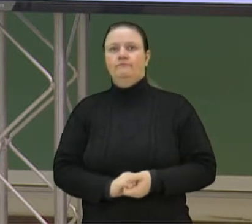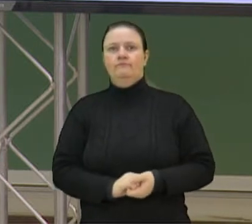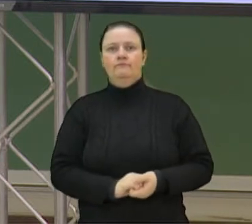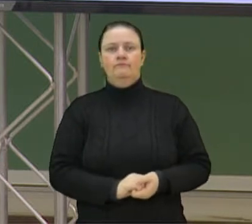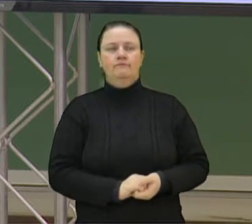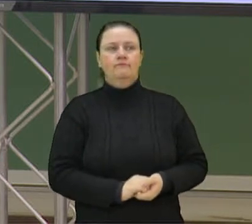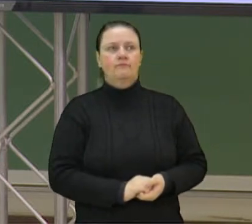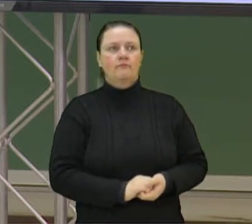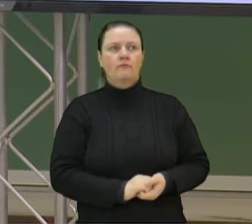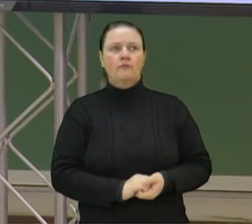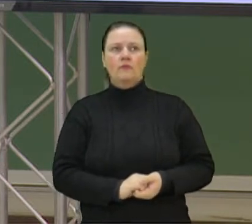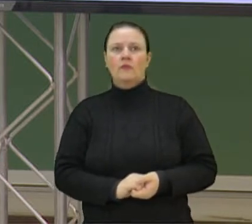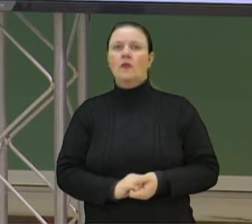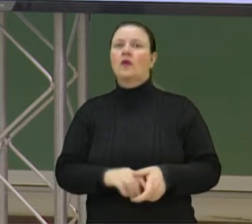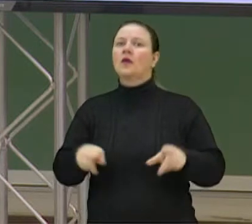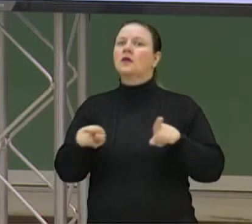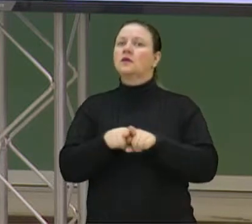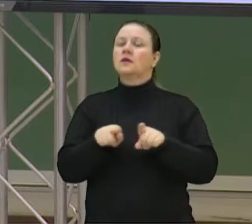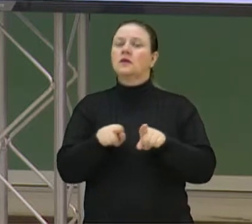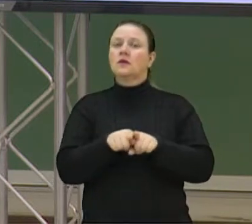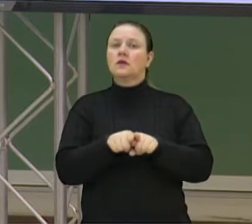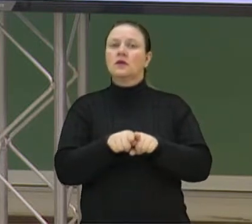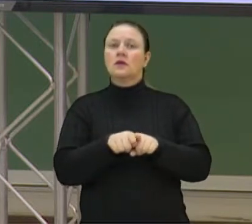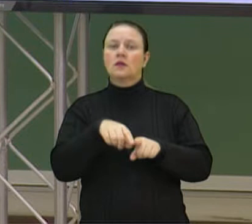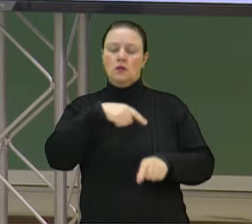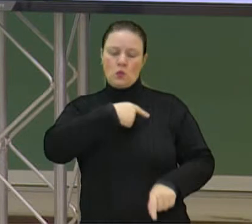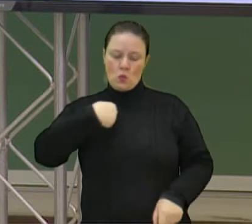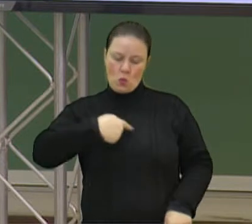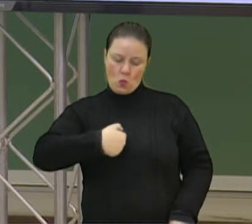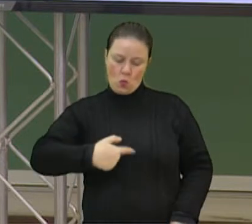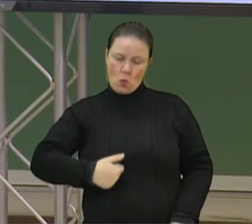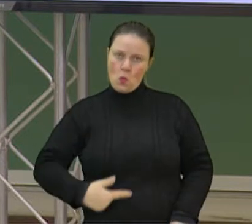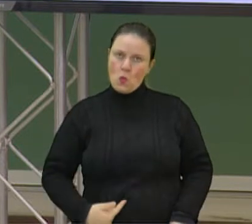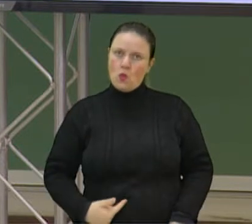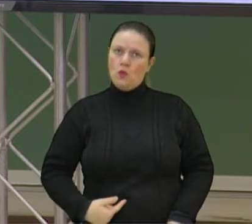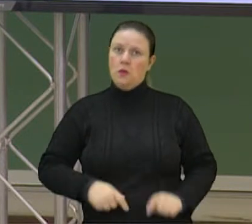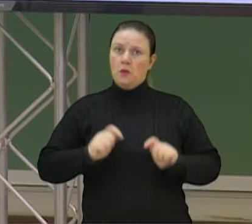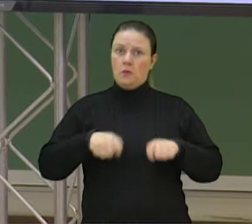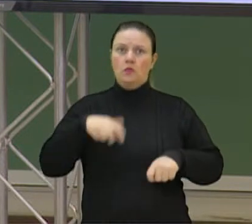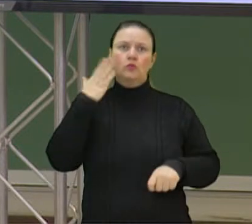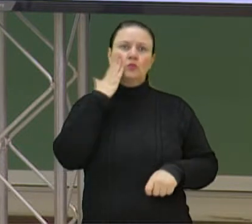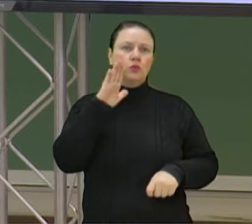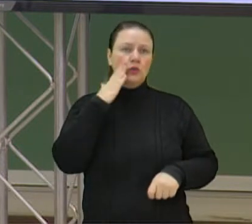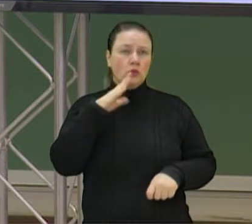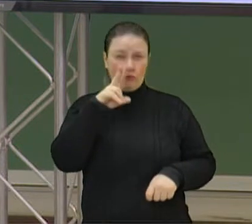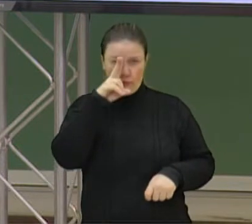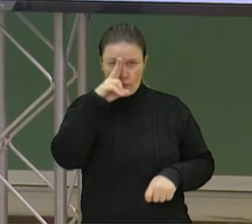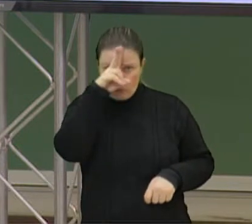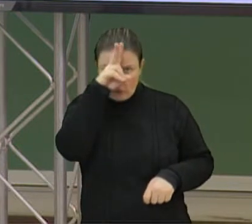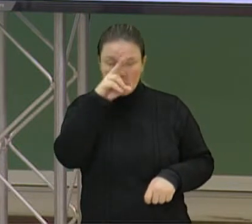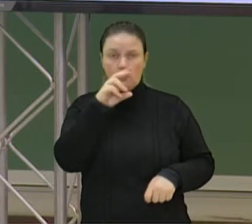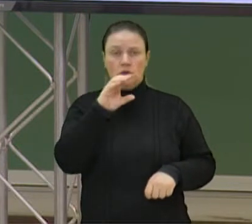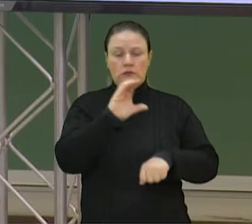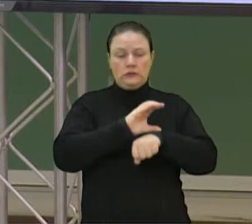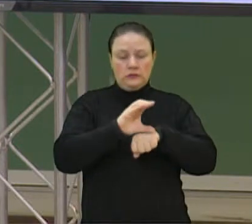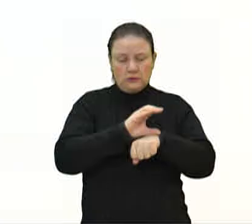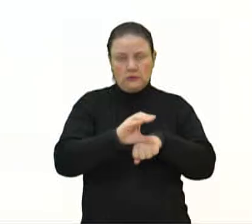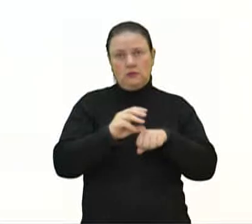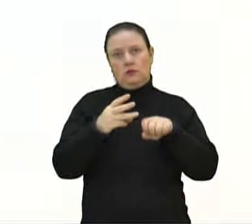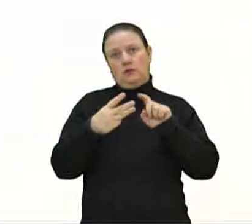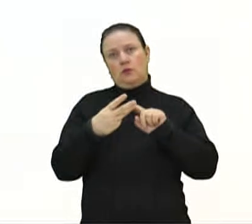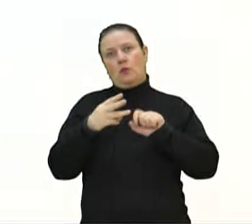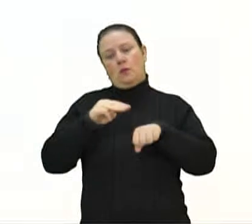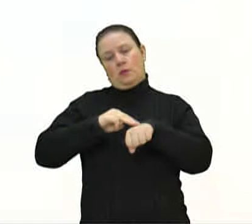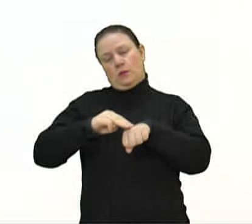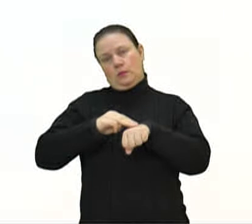das gravatas de seda, né? Com riscos em tons escuros, azul marinho, cinza ou marrom. Tenemos